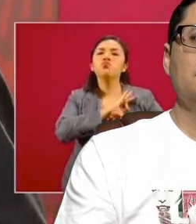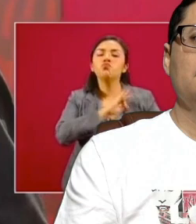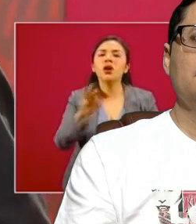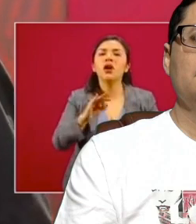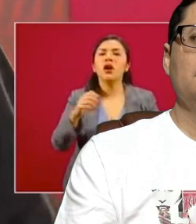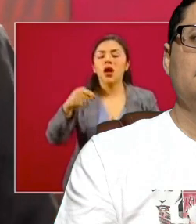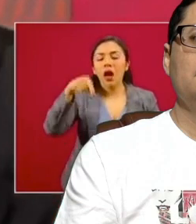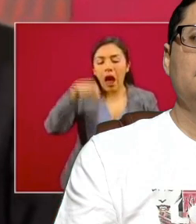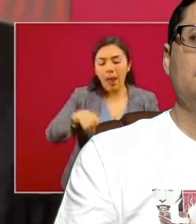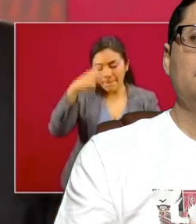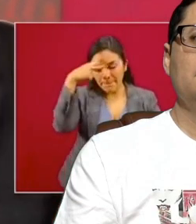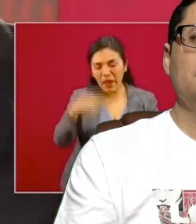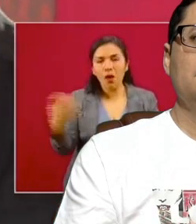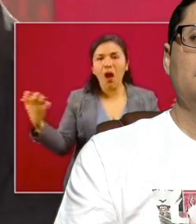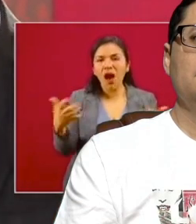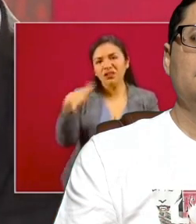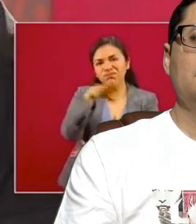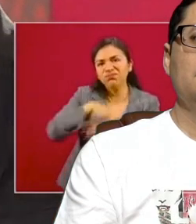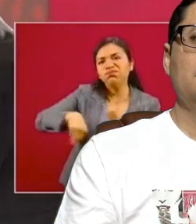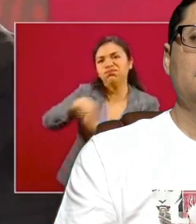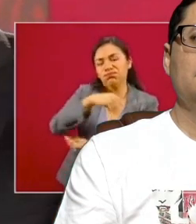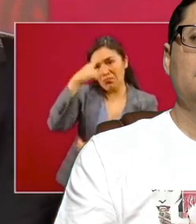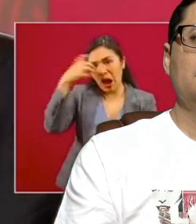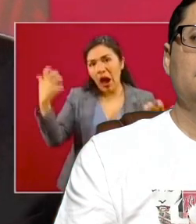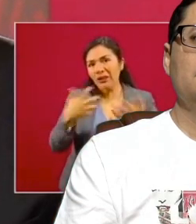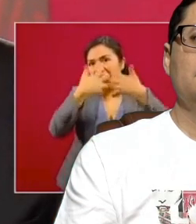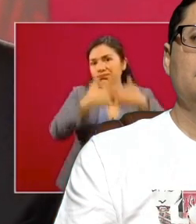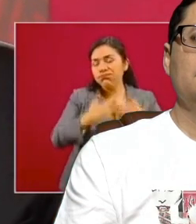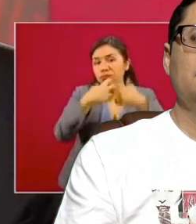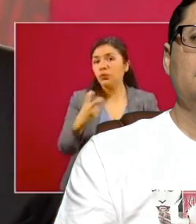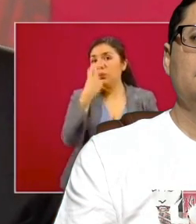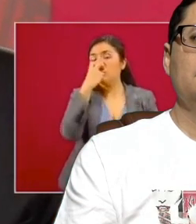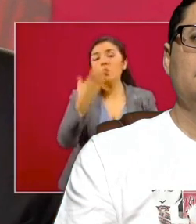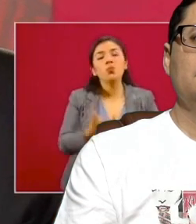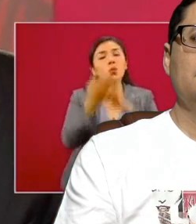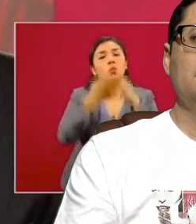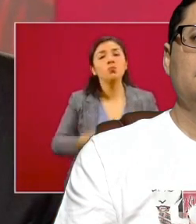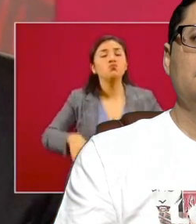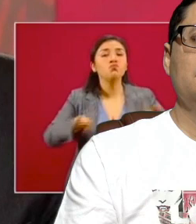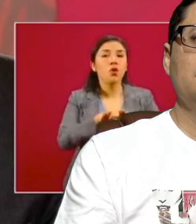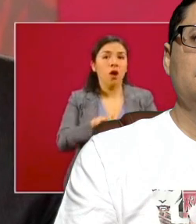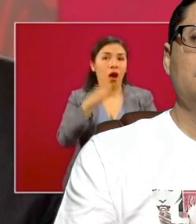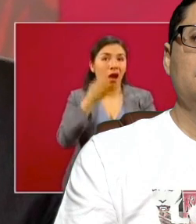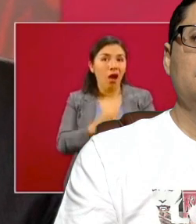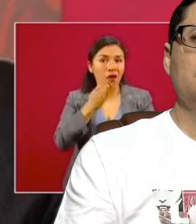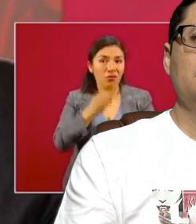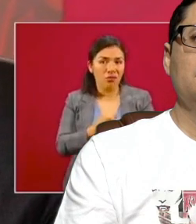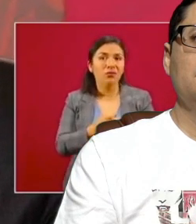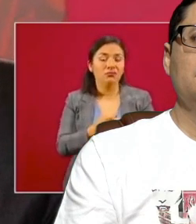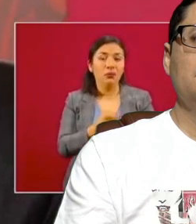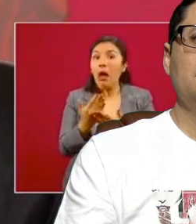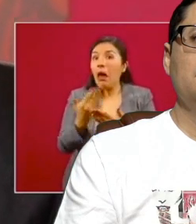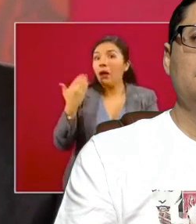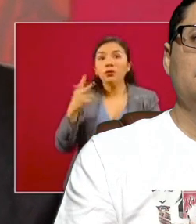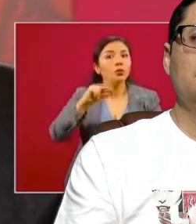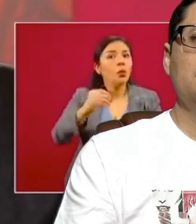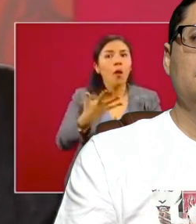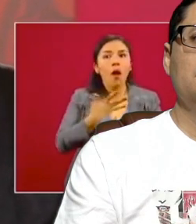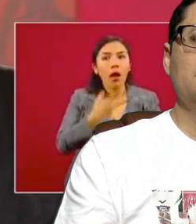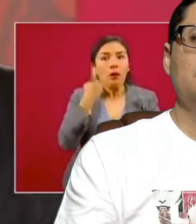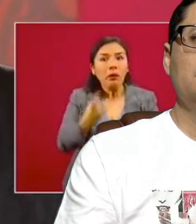autosuficientes en este equipo que es básico, fundamental. No teníamos